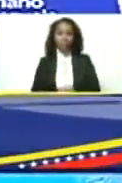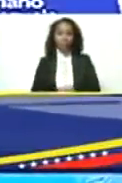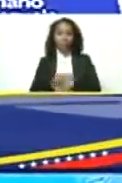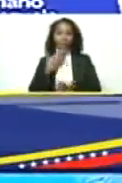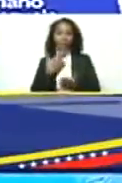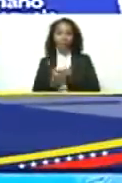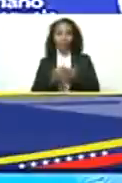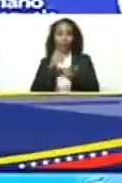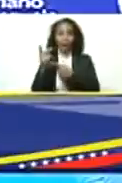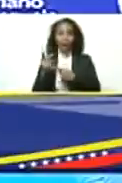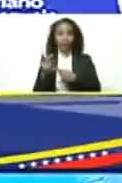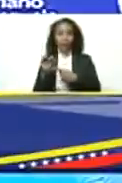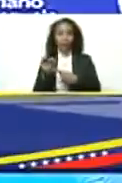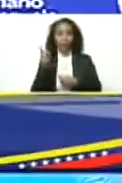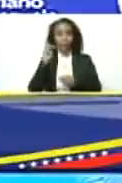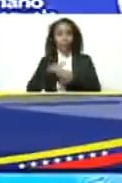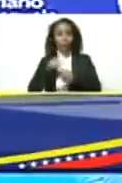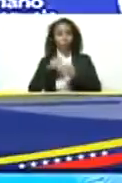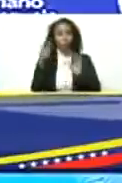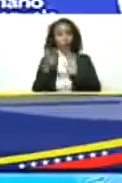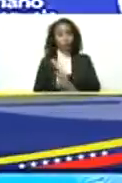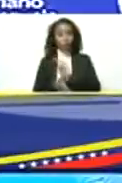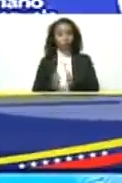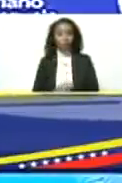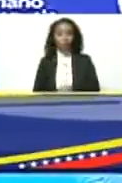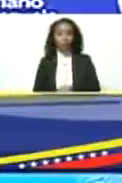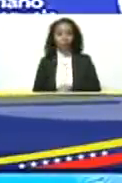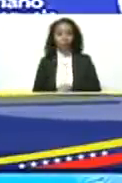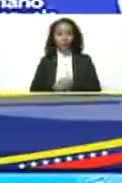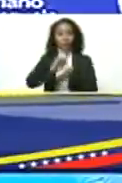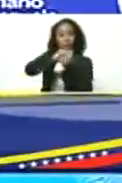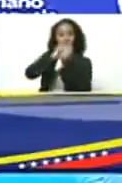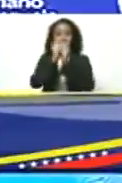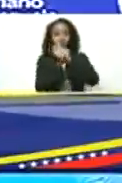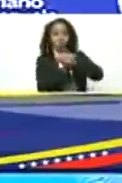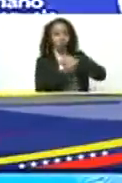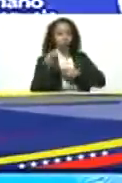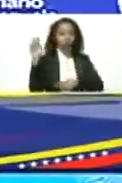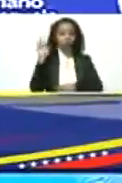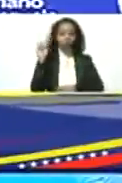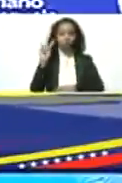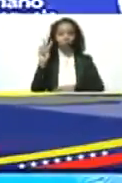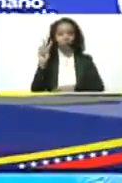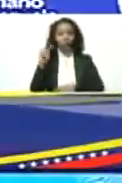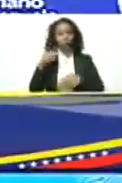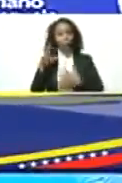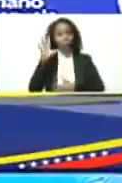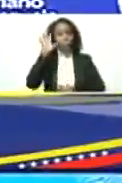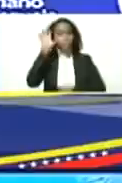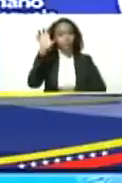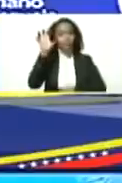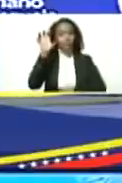gracias a esa riqueza petrolera que convirtió a Venezuela en un país